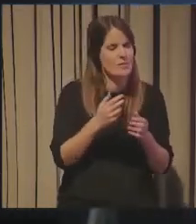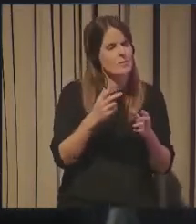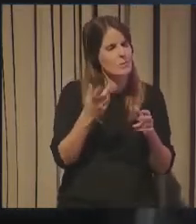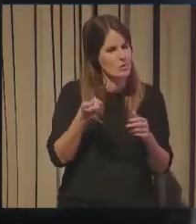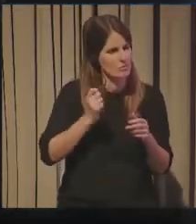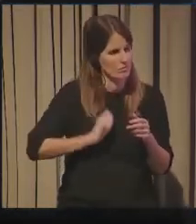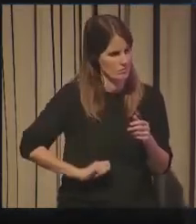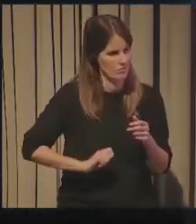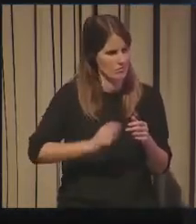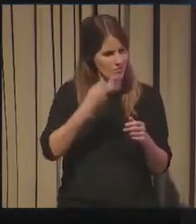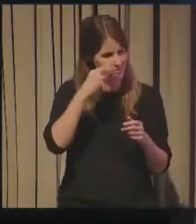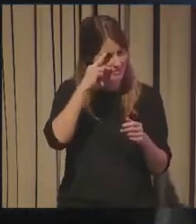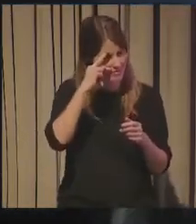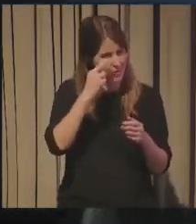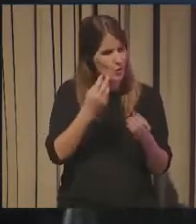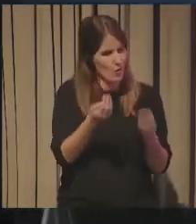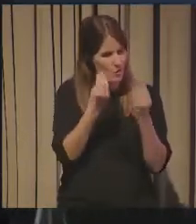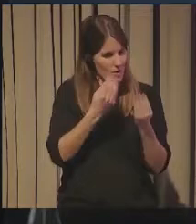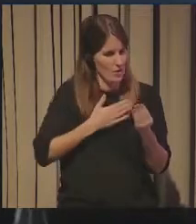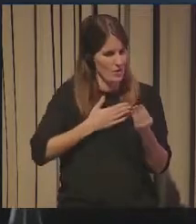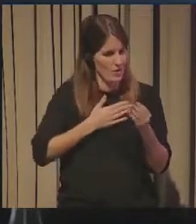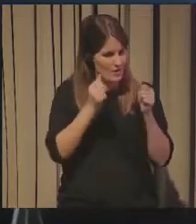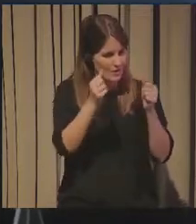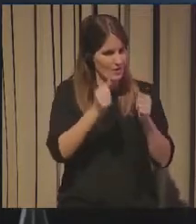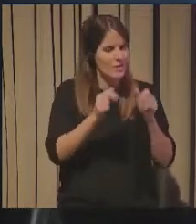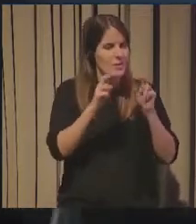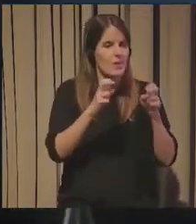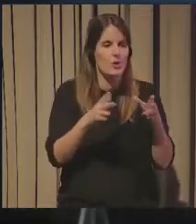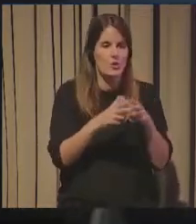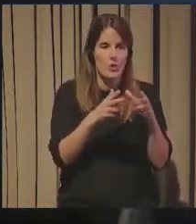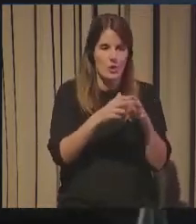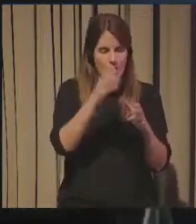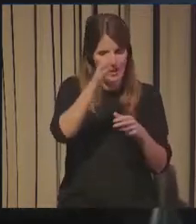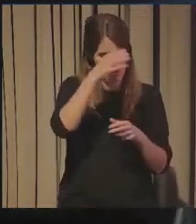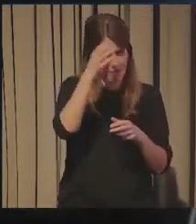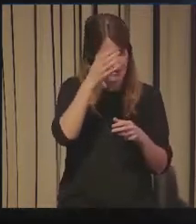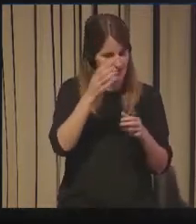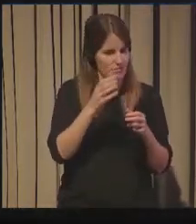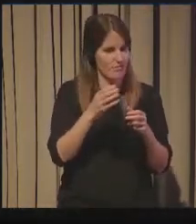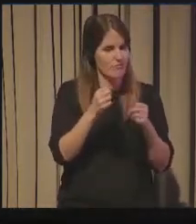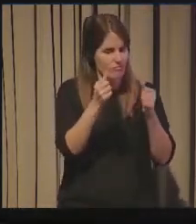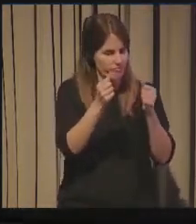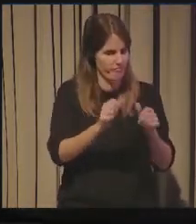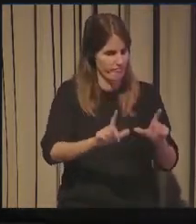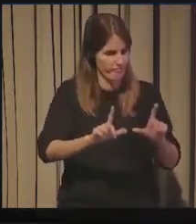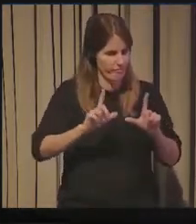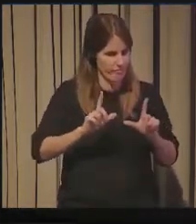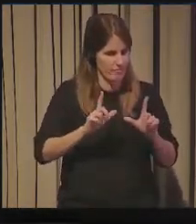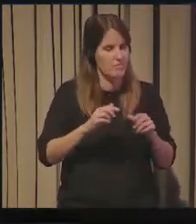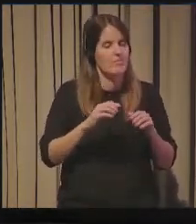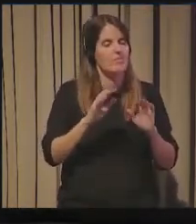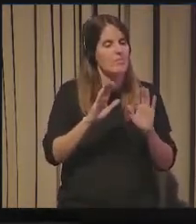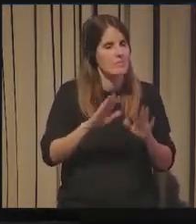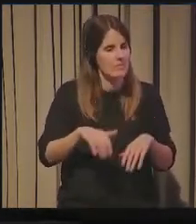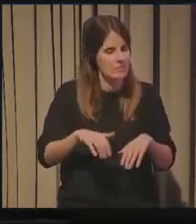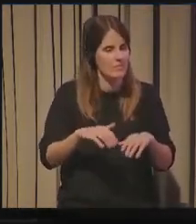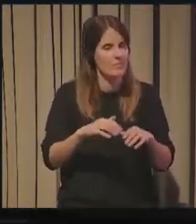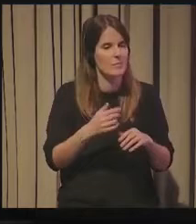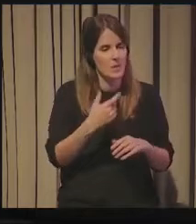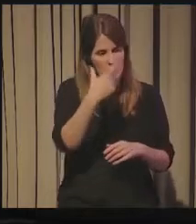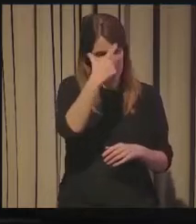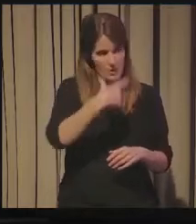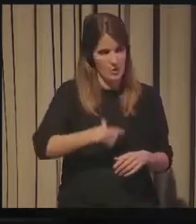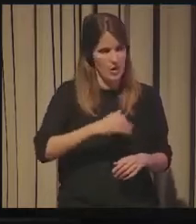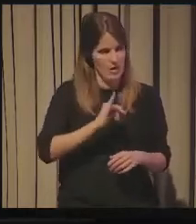que creemos que somos formados, no al 100%, pero estamos formados por nuestro entorno, estamos formados por